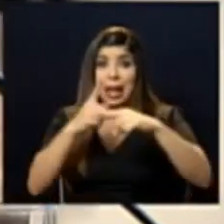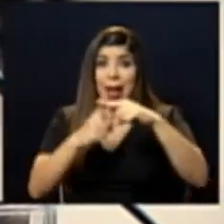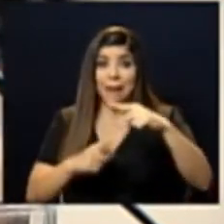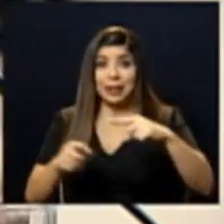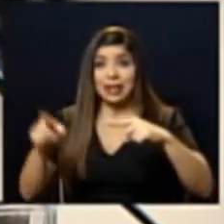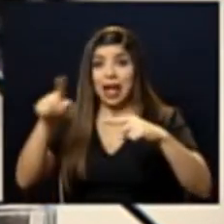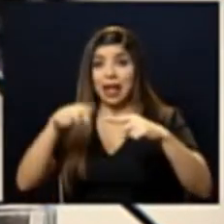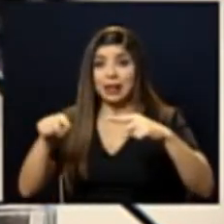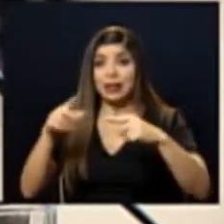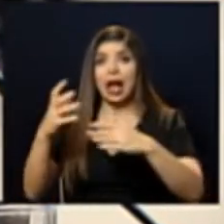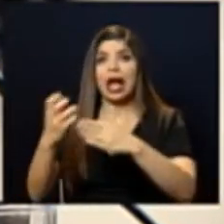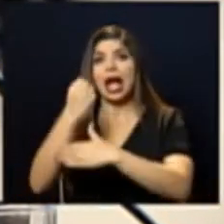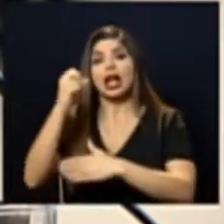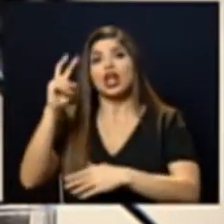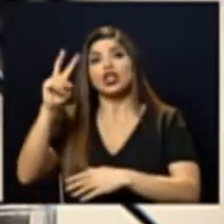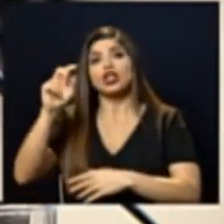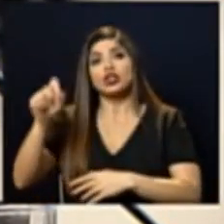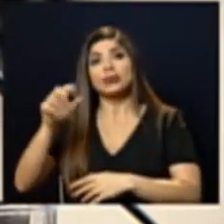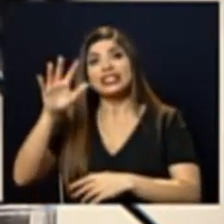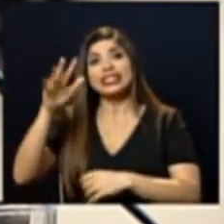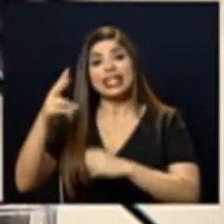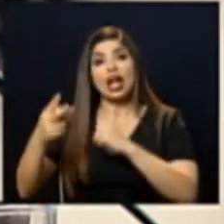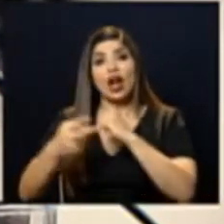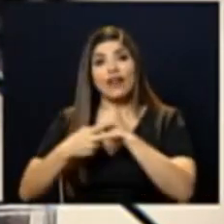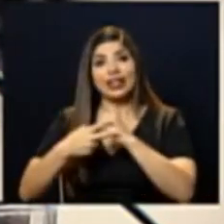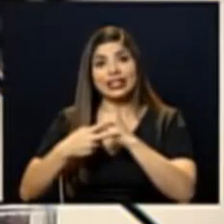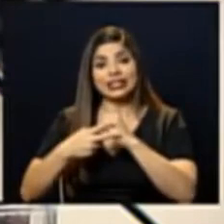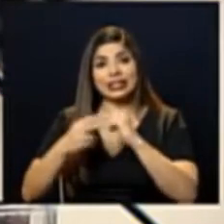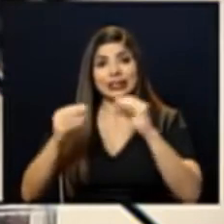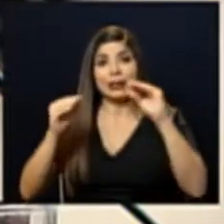ganará 2,5 veces menos,